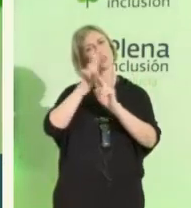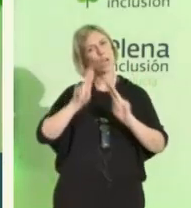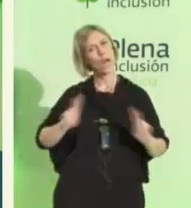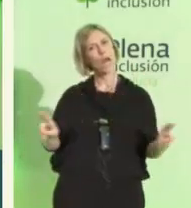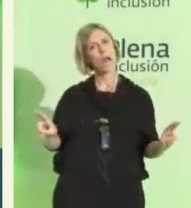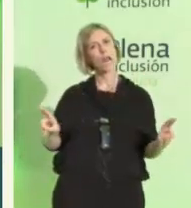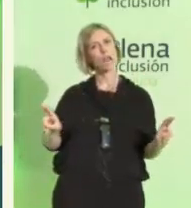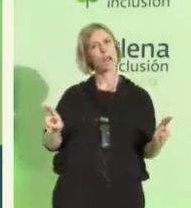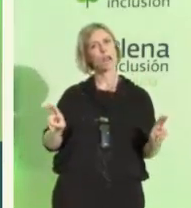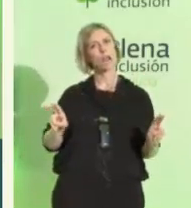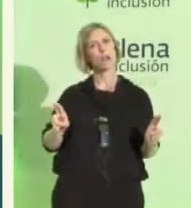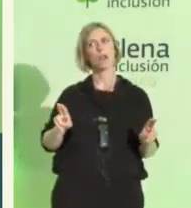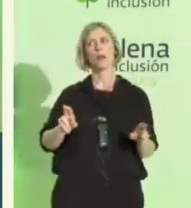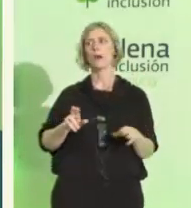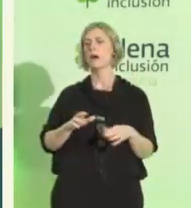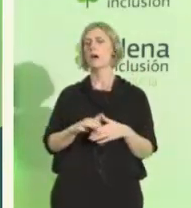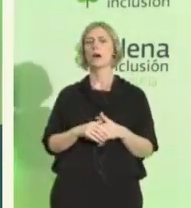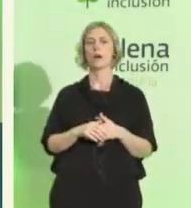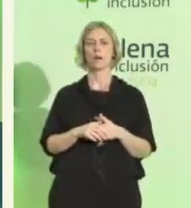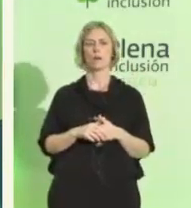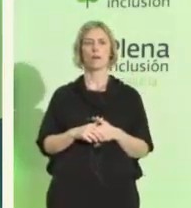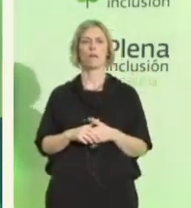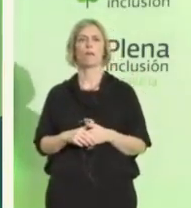porque me conozcan